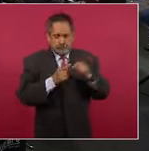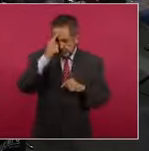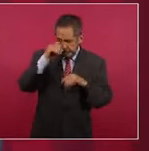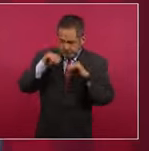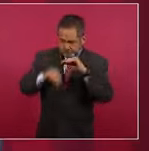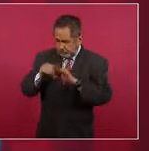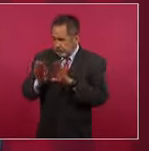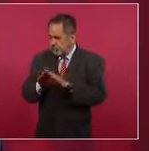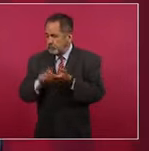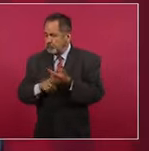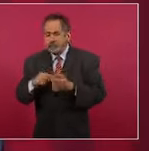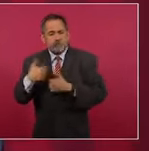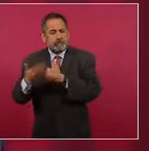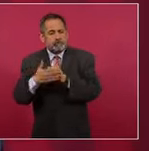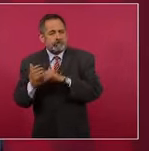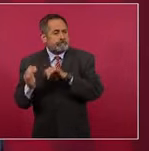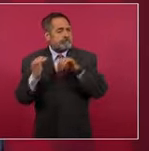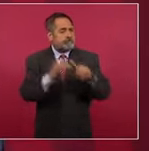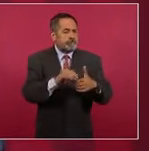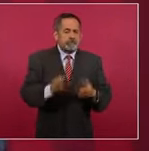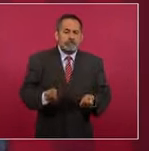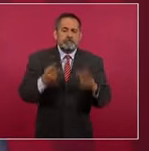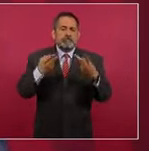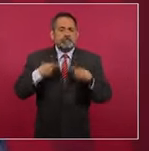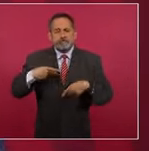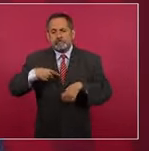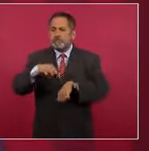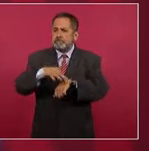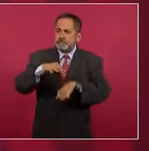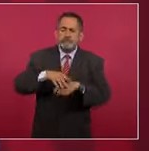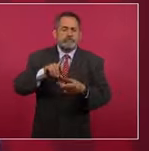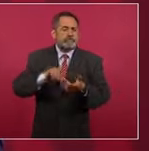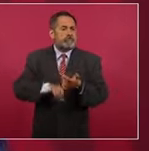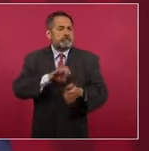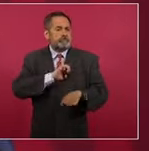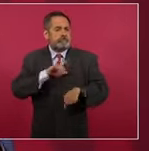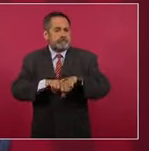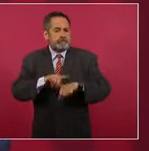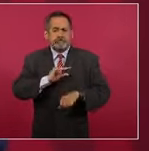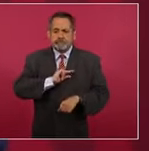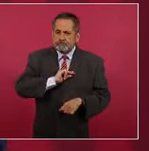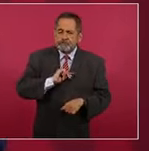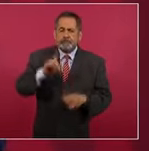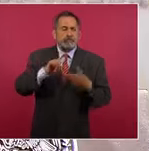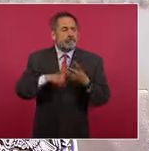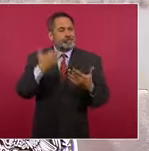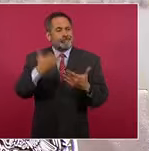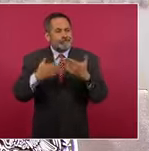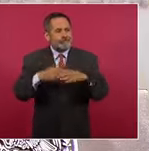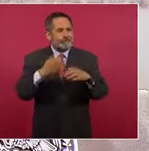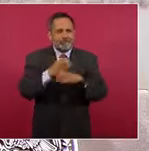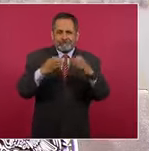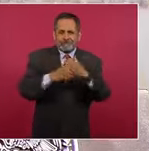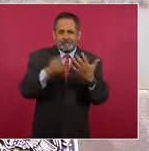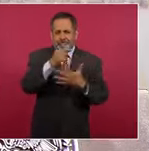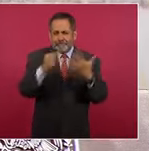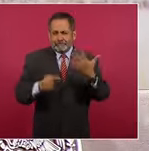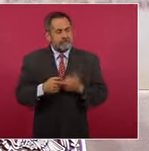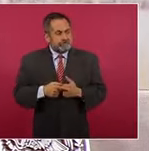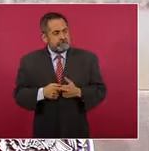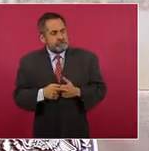faltan, cuántos especialistas, cuántos equipos, qué tipo de equipos, cómo están